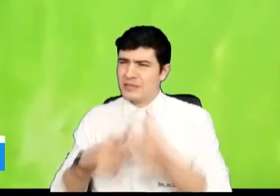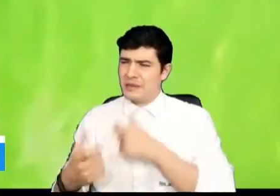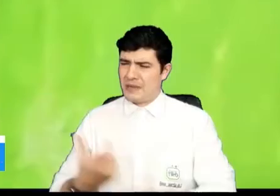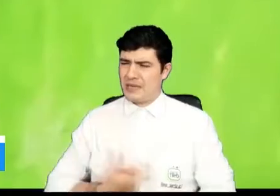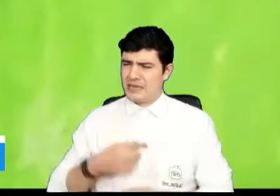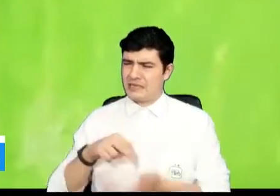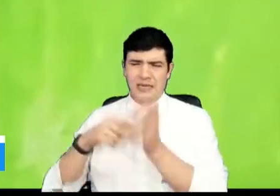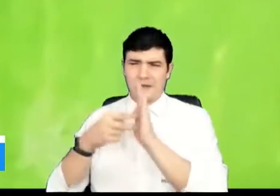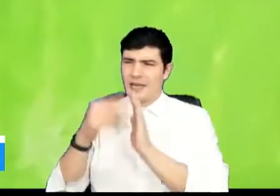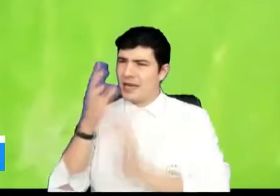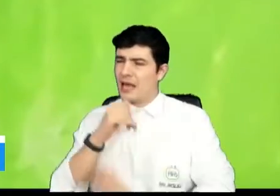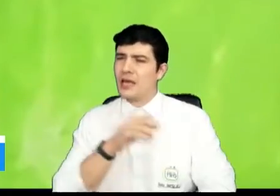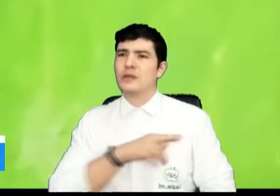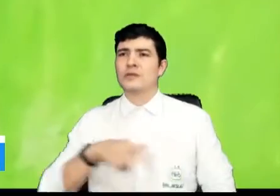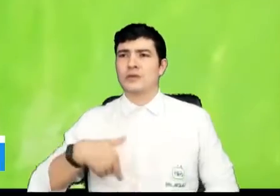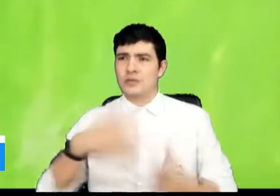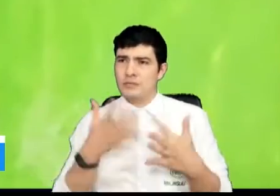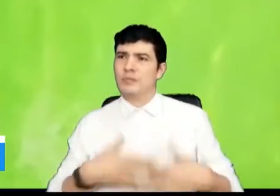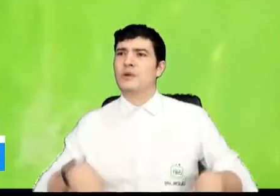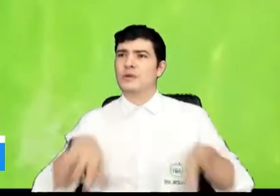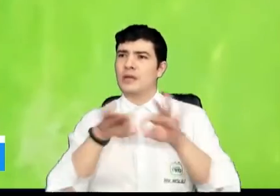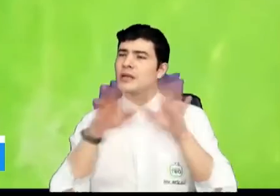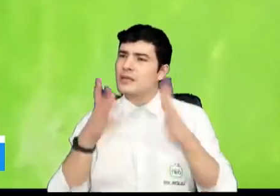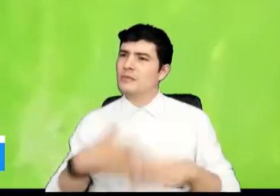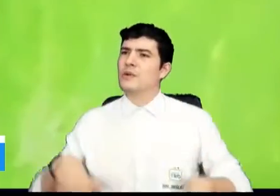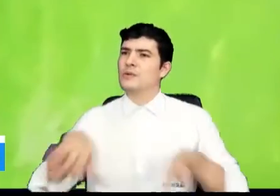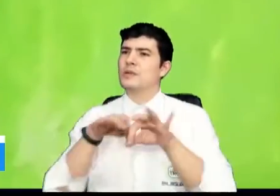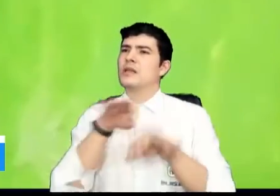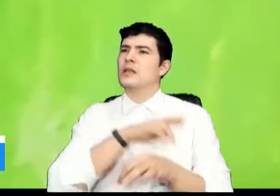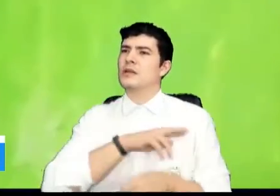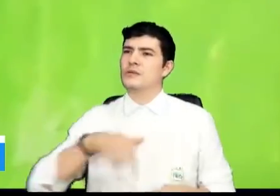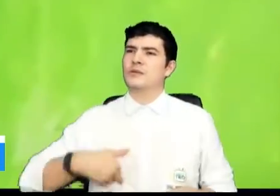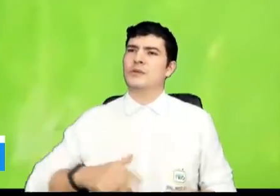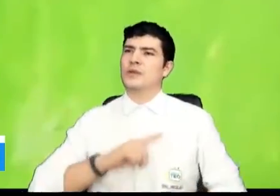personas sin ningún corazón, sin ningún sentimiento y se las llevan para venderlas quizás por cualquier cosa.